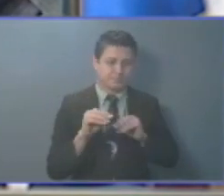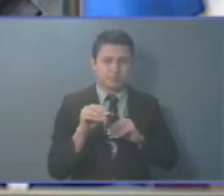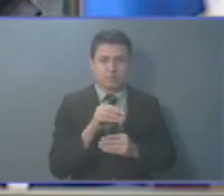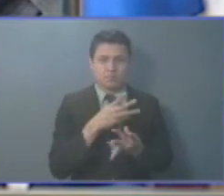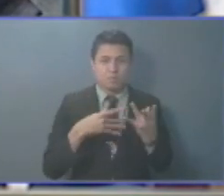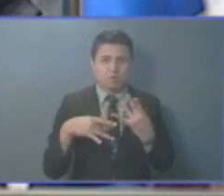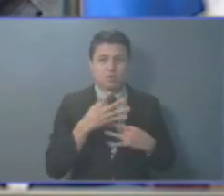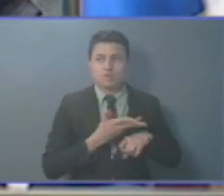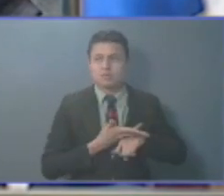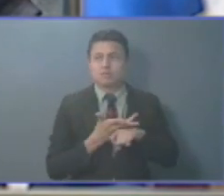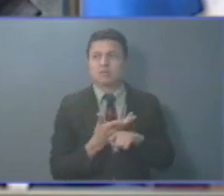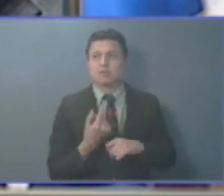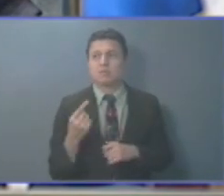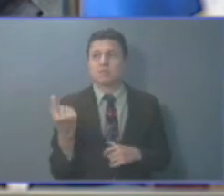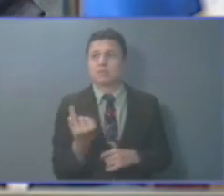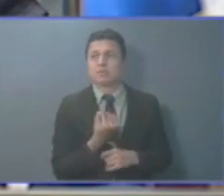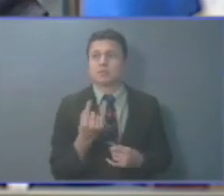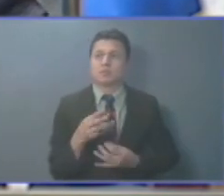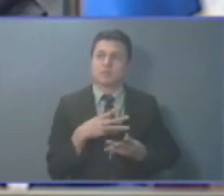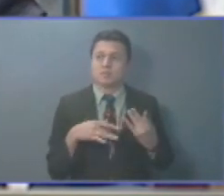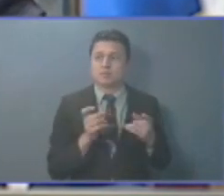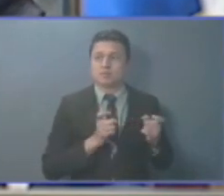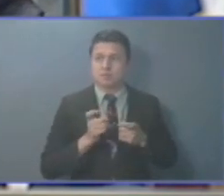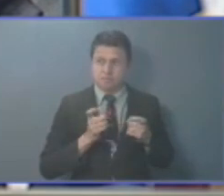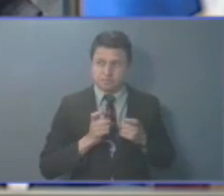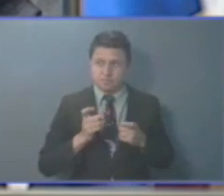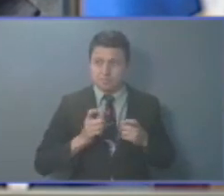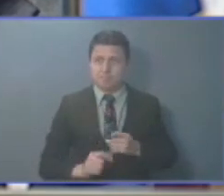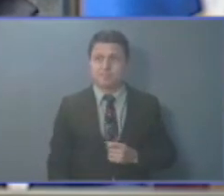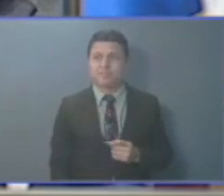de los habitantes de sus territorios para controlar la pandemia.